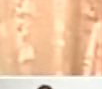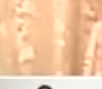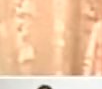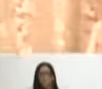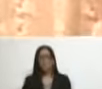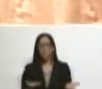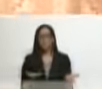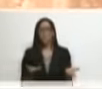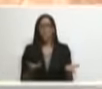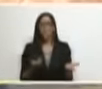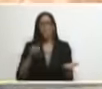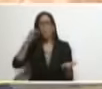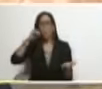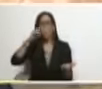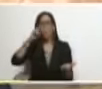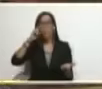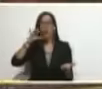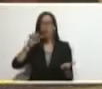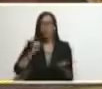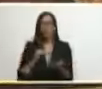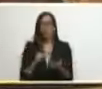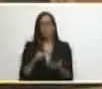los Maduros y por los Moros.